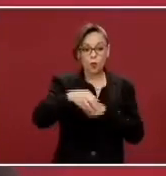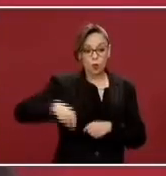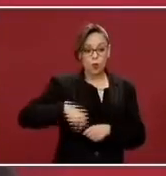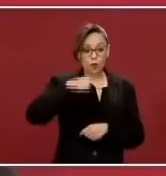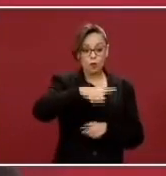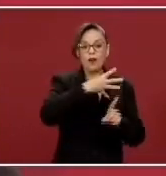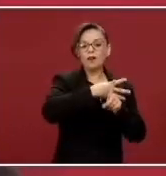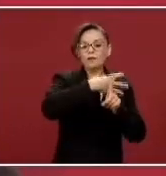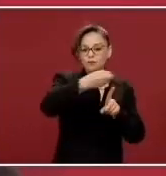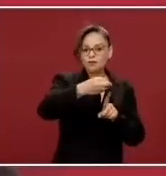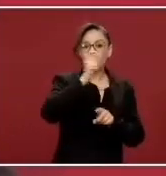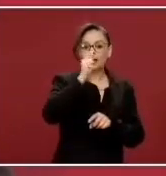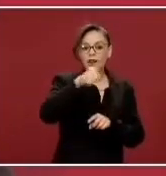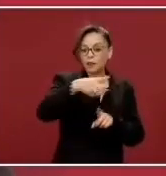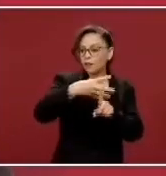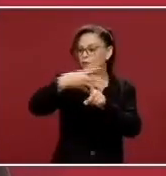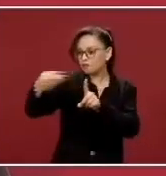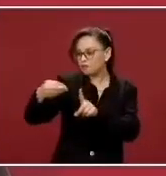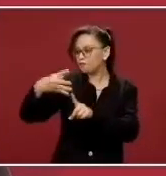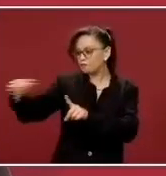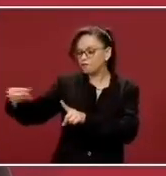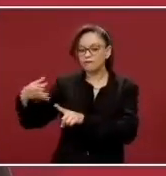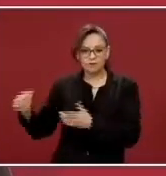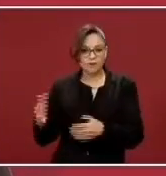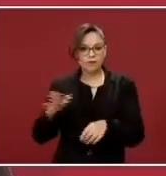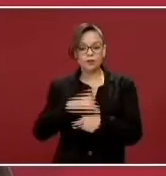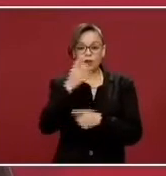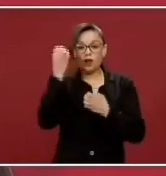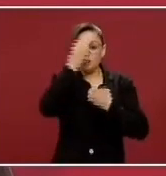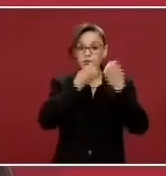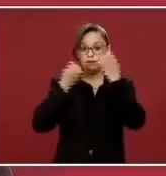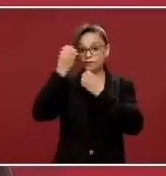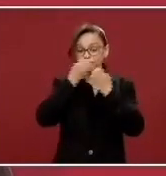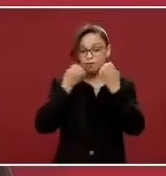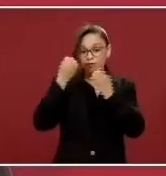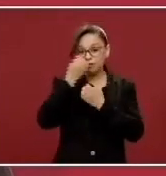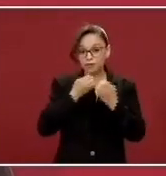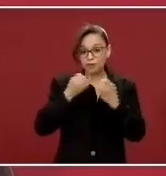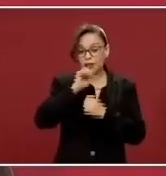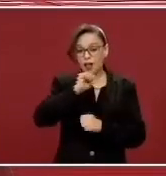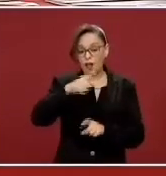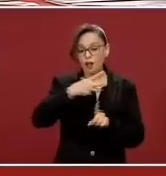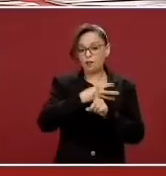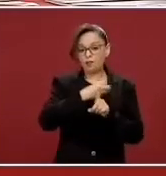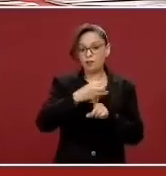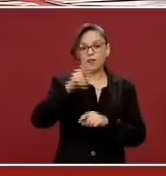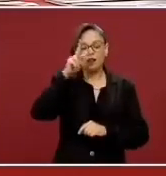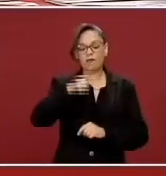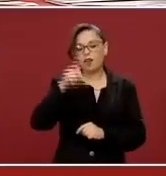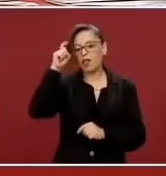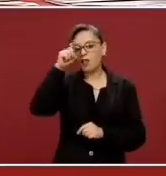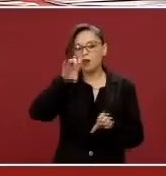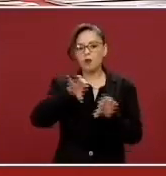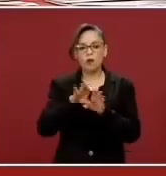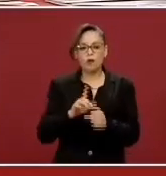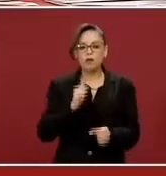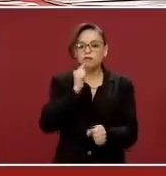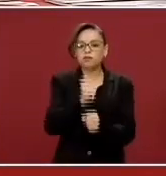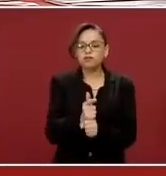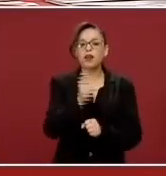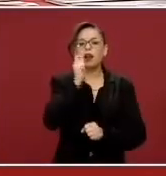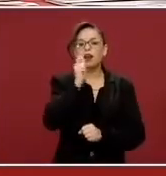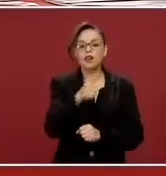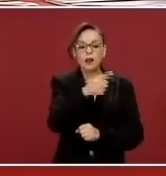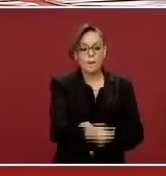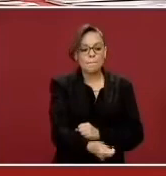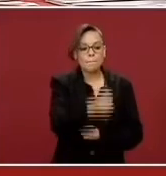casos en donde, a pesar del estudio clínico y epidemiológico de los casos, ya no se puede identificar quién fue la fuente